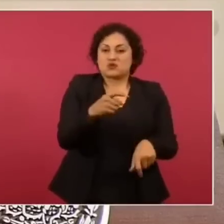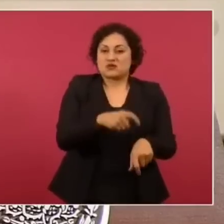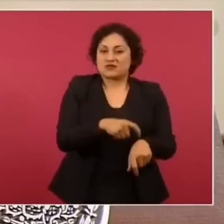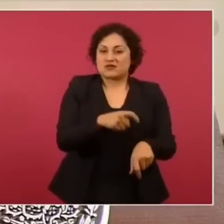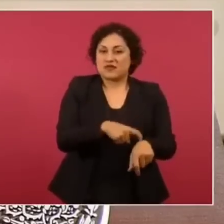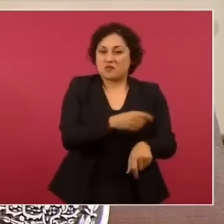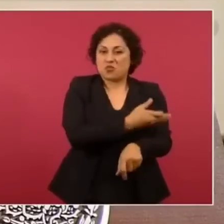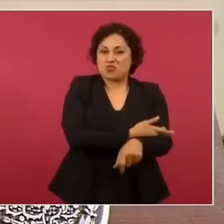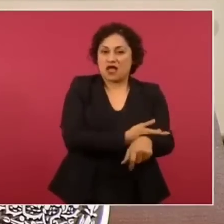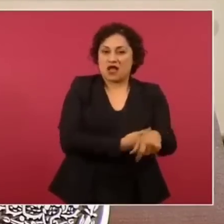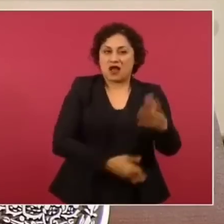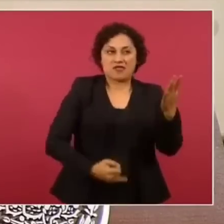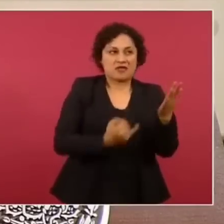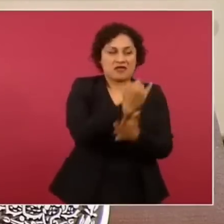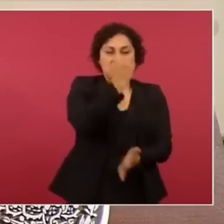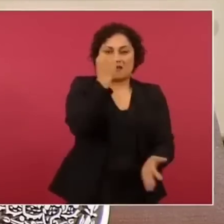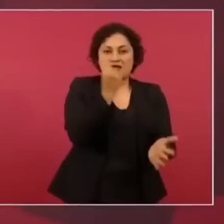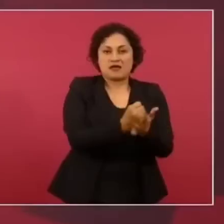presupuesto ya